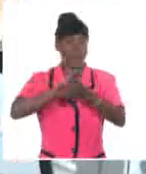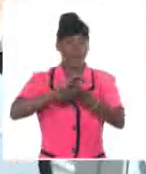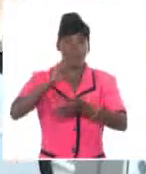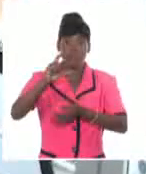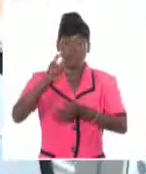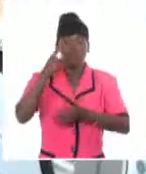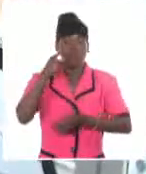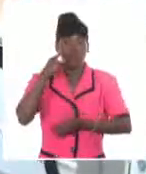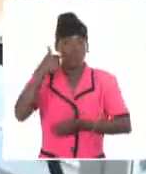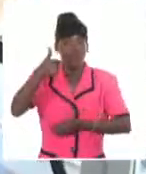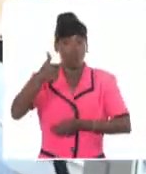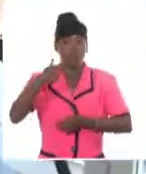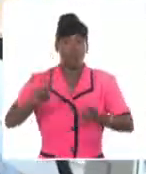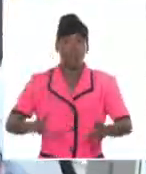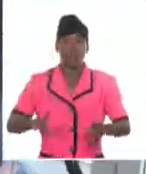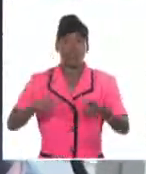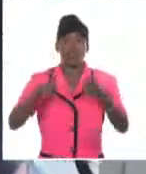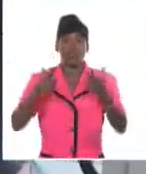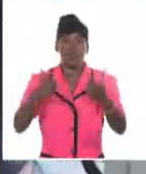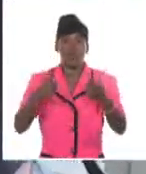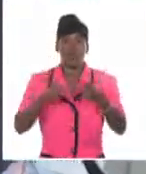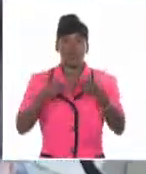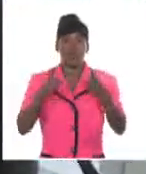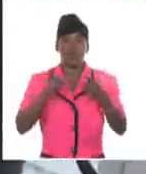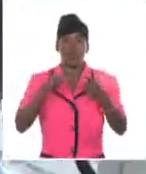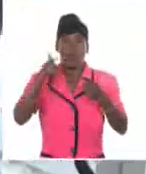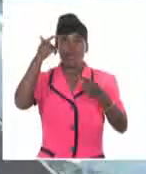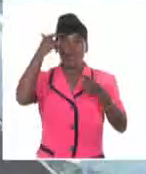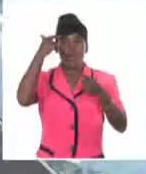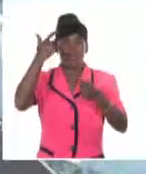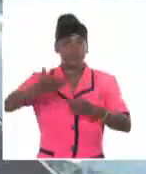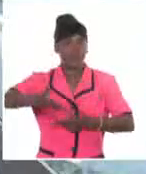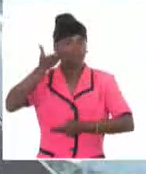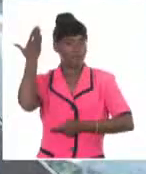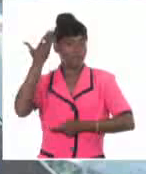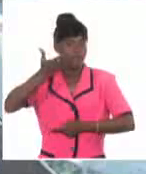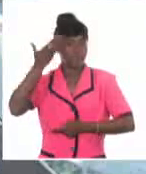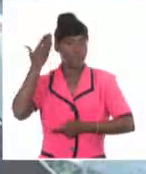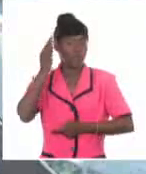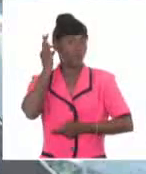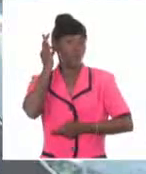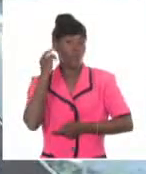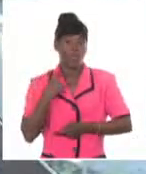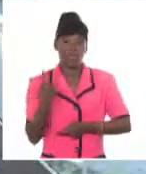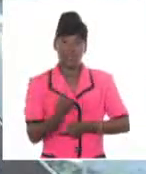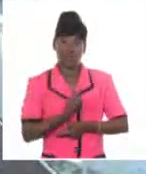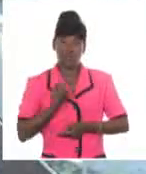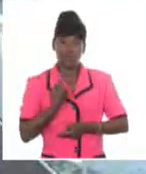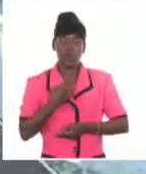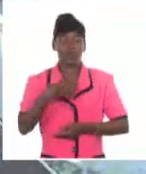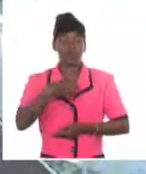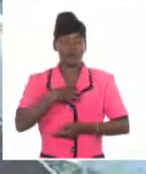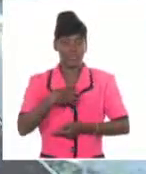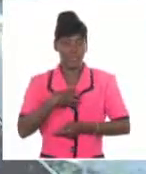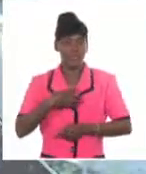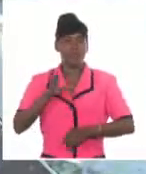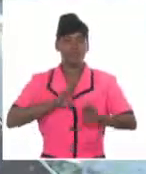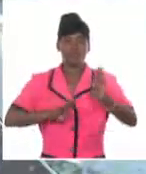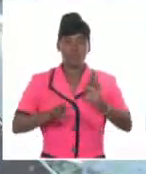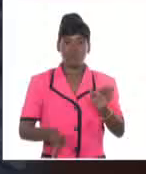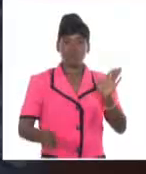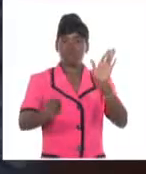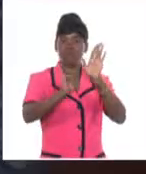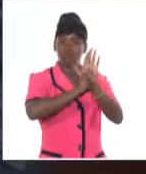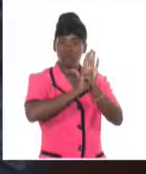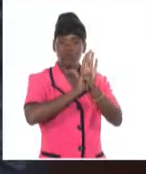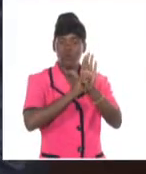papel protagónico en este momento. Hoy nosotros, estas mujeres cubanas como yo, tenemos, ¿me entiende?, esta identidad y tenemos esa